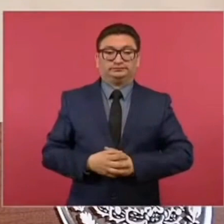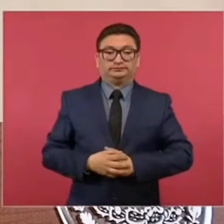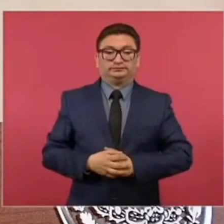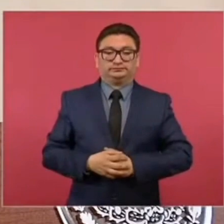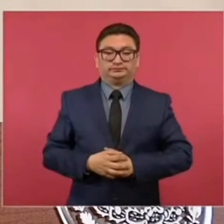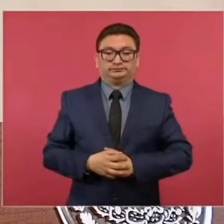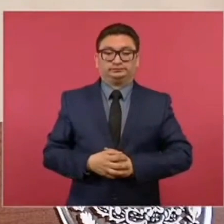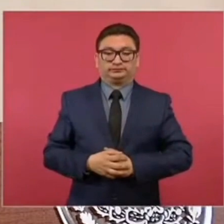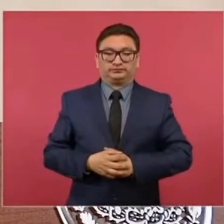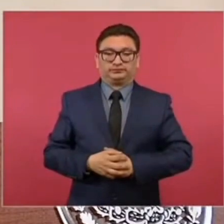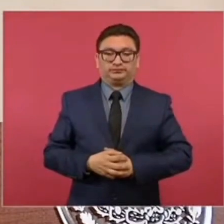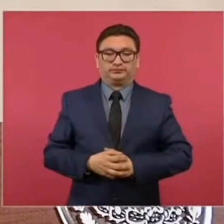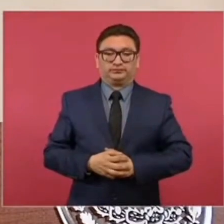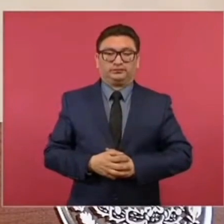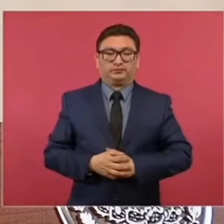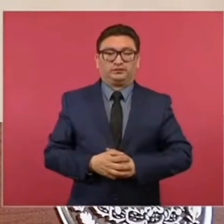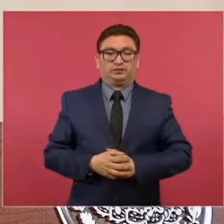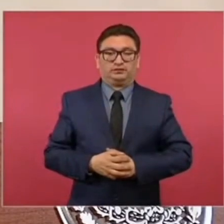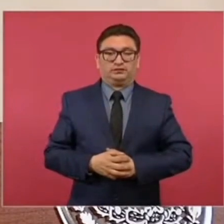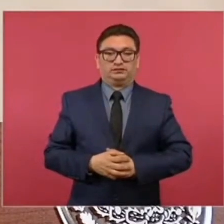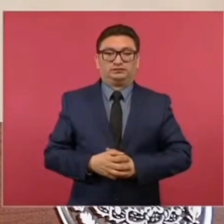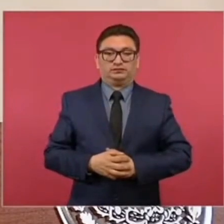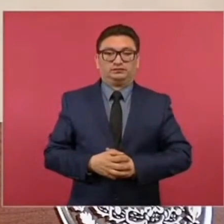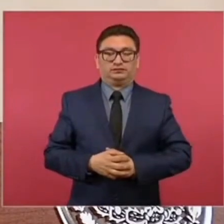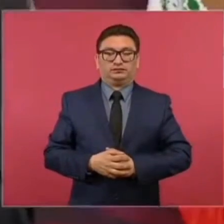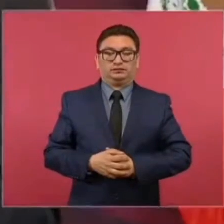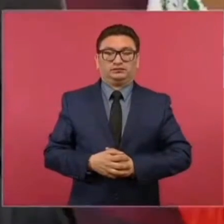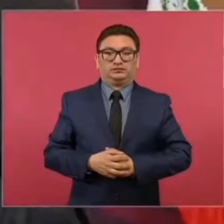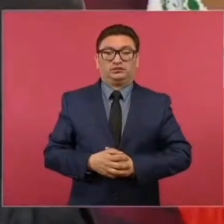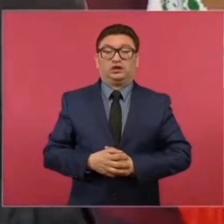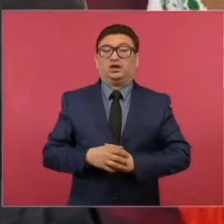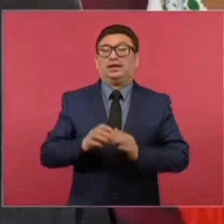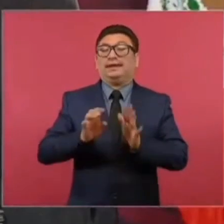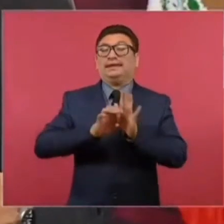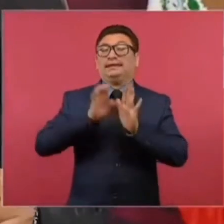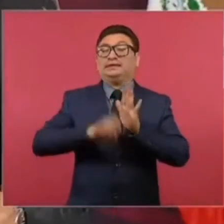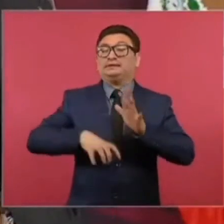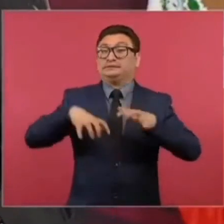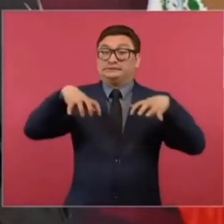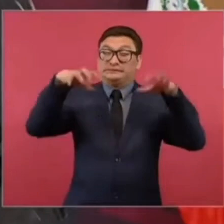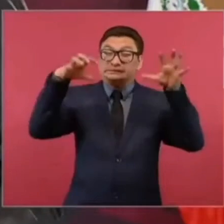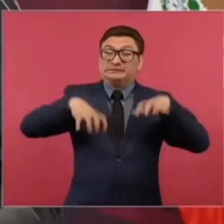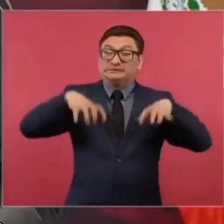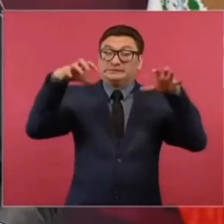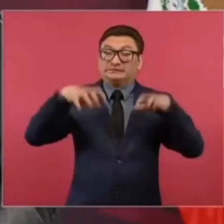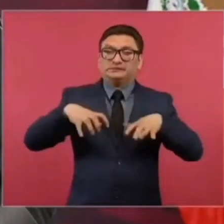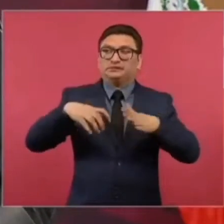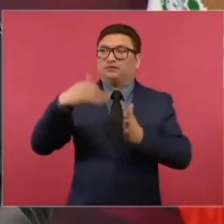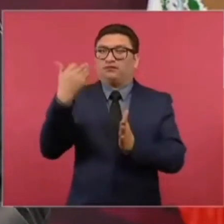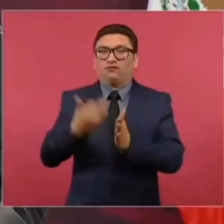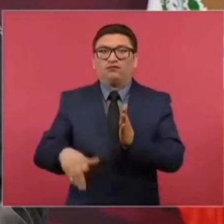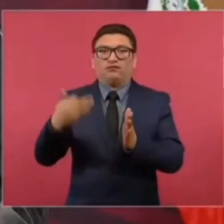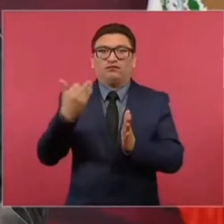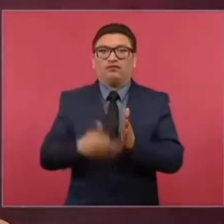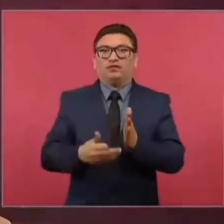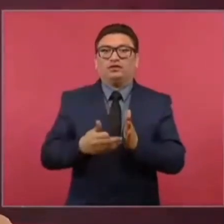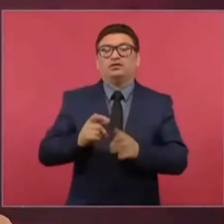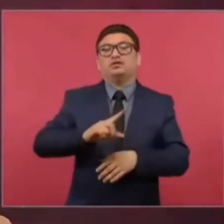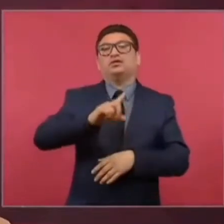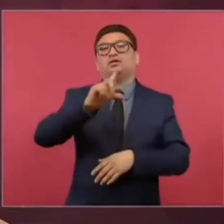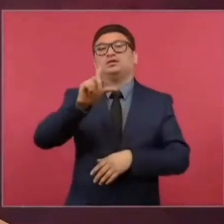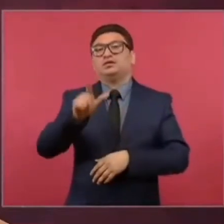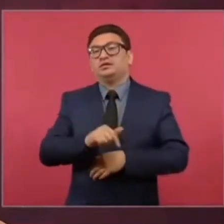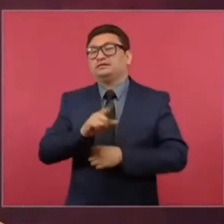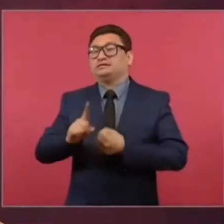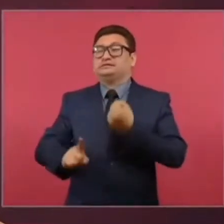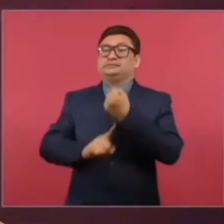Y no queremos que por falta de lluvia vaya a presentarse otra